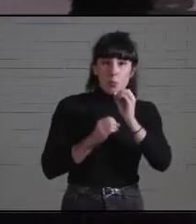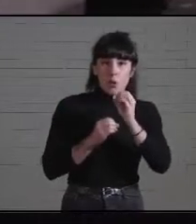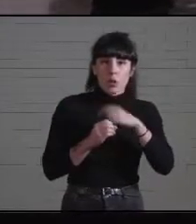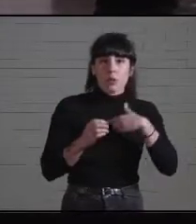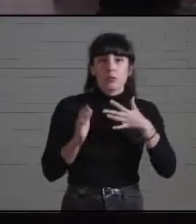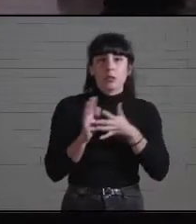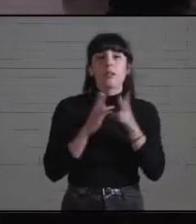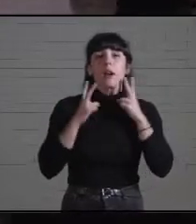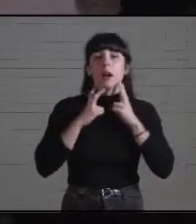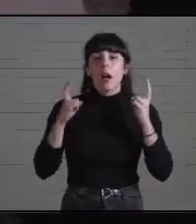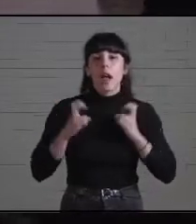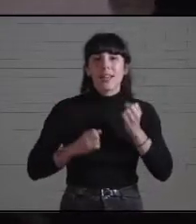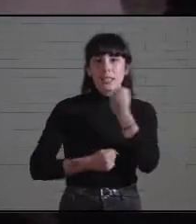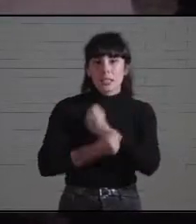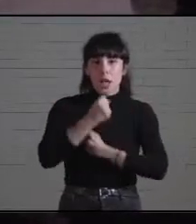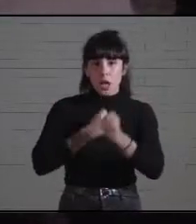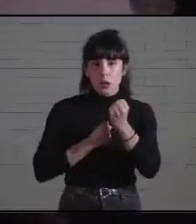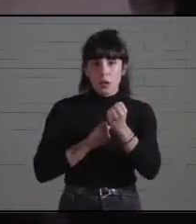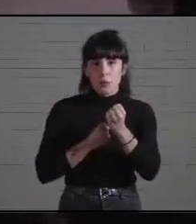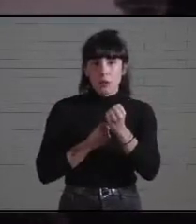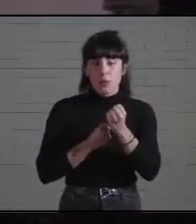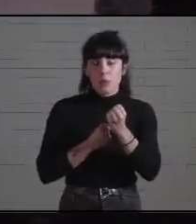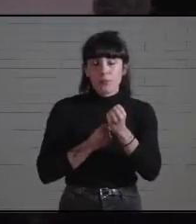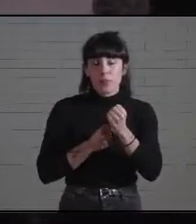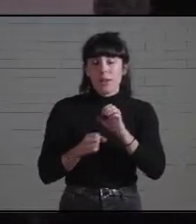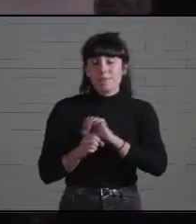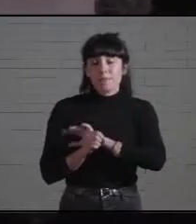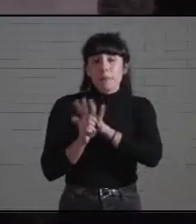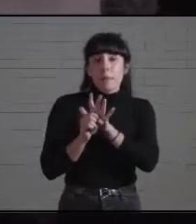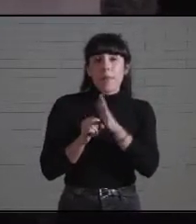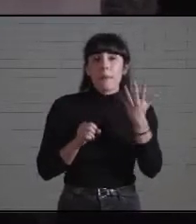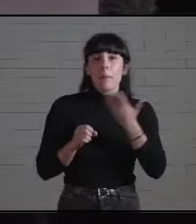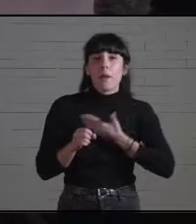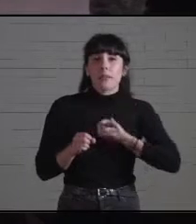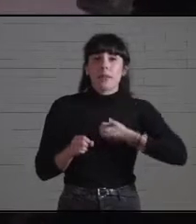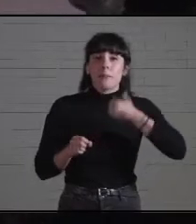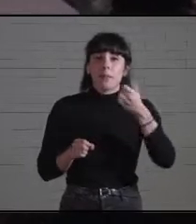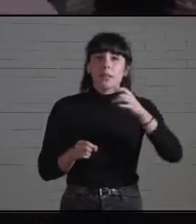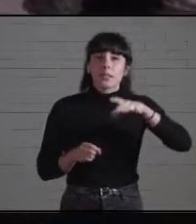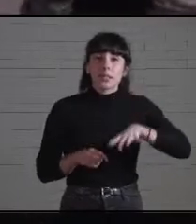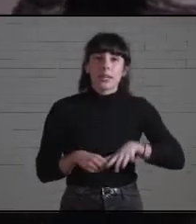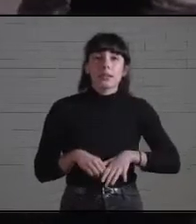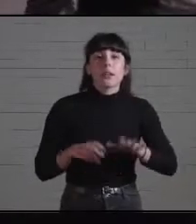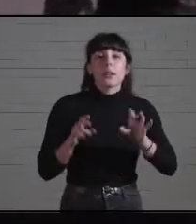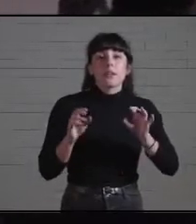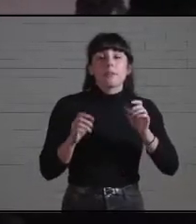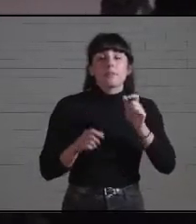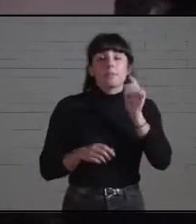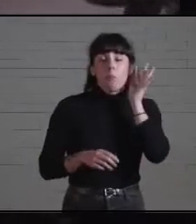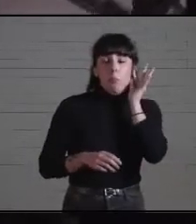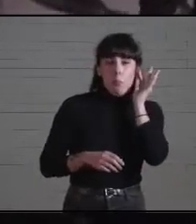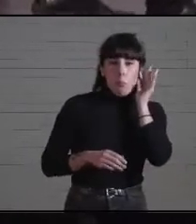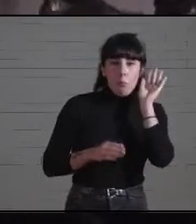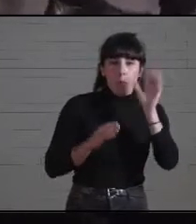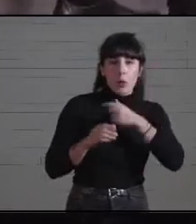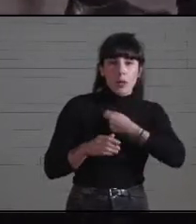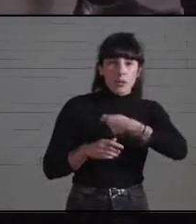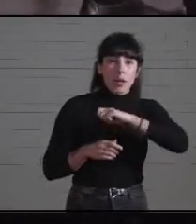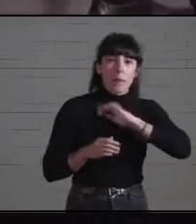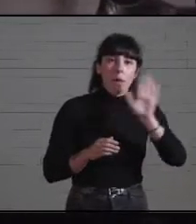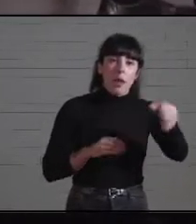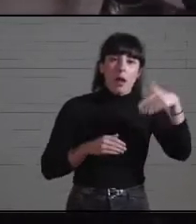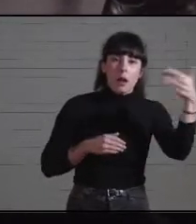económico. Y la pandemia se ha cebado particularmente en las mujeres migrantes y las mujeres con educación obligatoria o